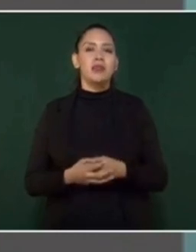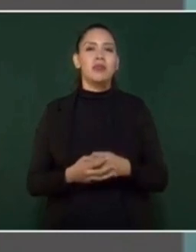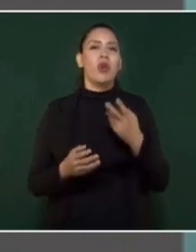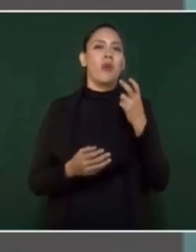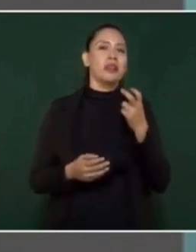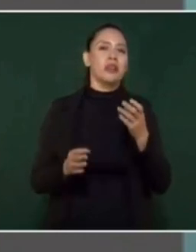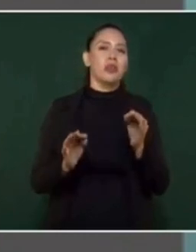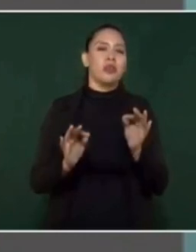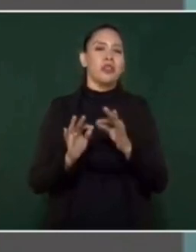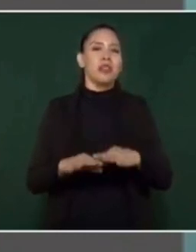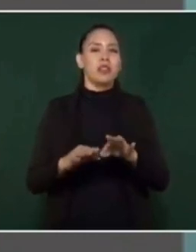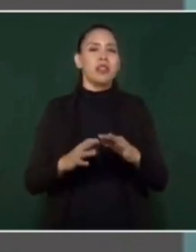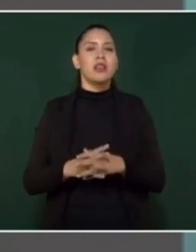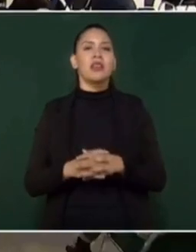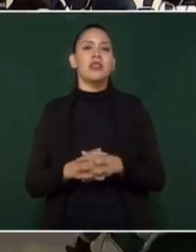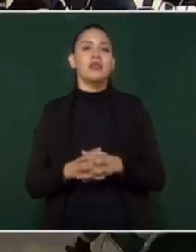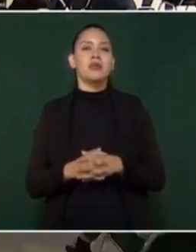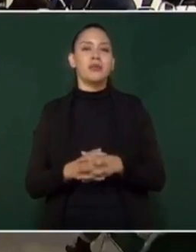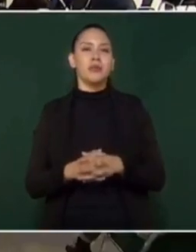con